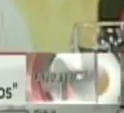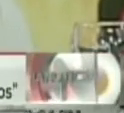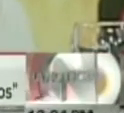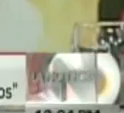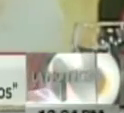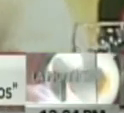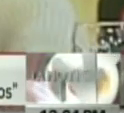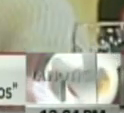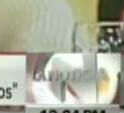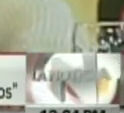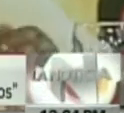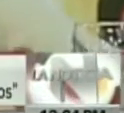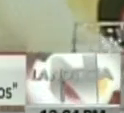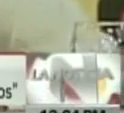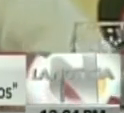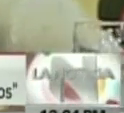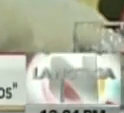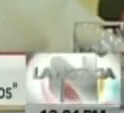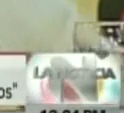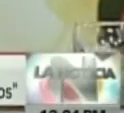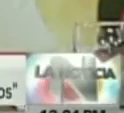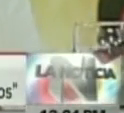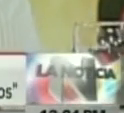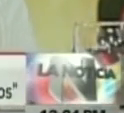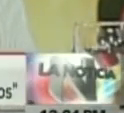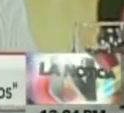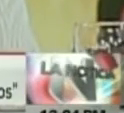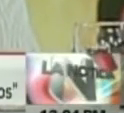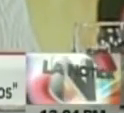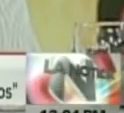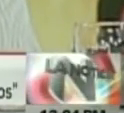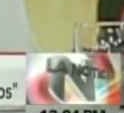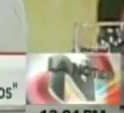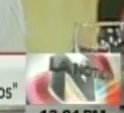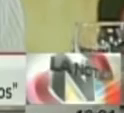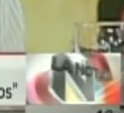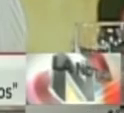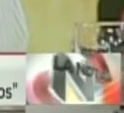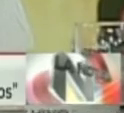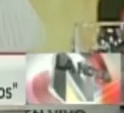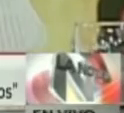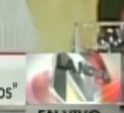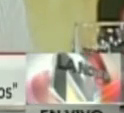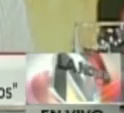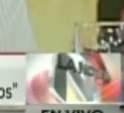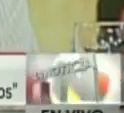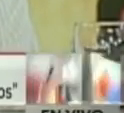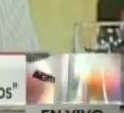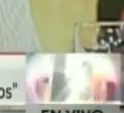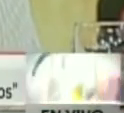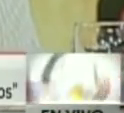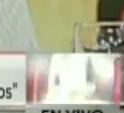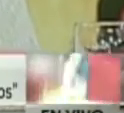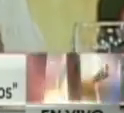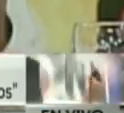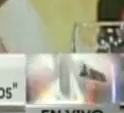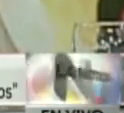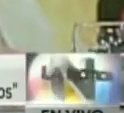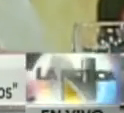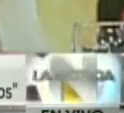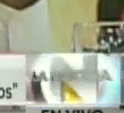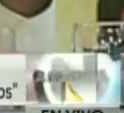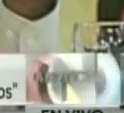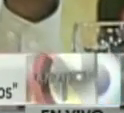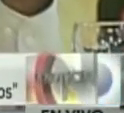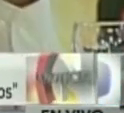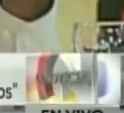Ellos consideraron, liquidaron a Chávez, ya no hay fuerza. Maduro se convirtió en una fuerza. A Maduro no ha